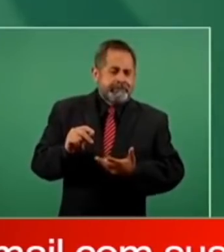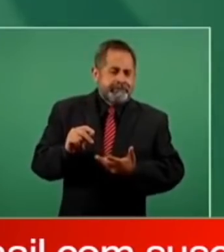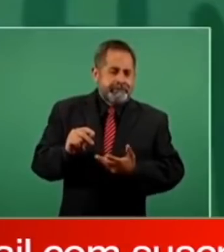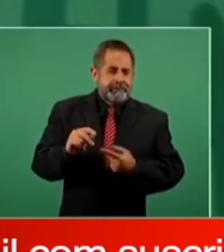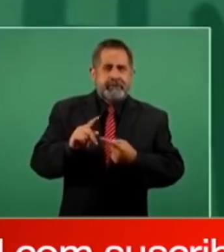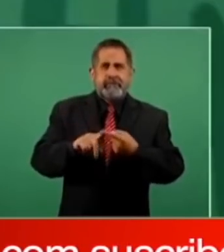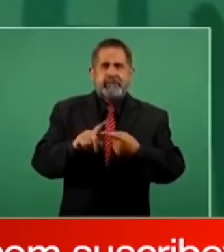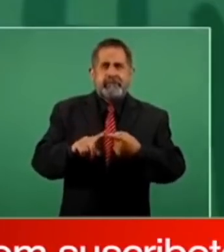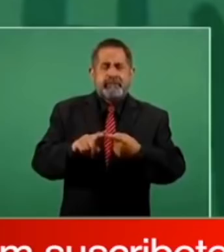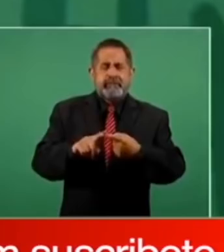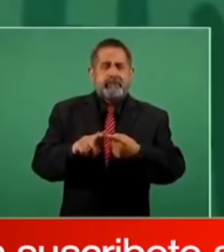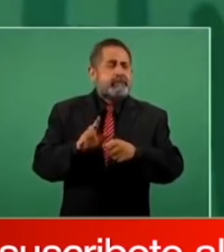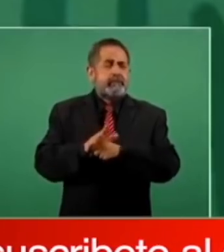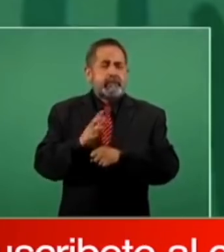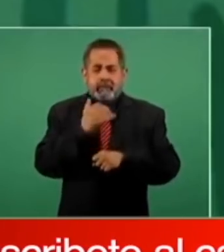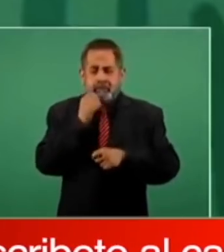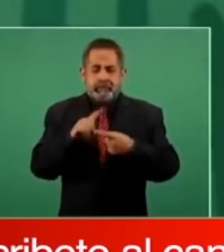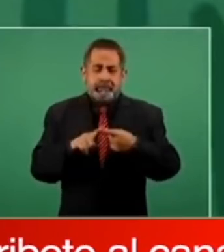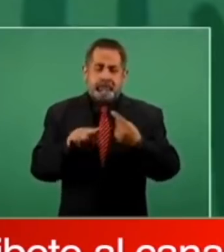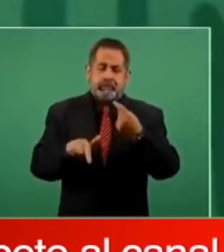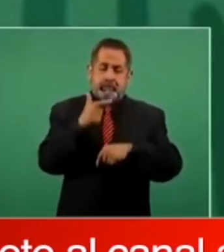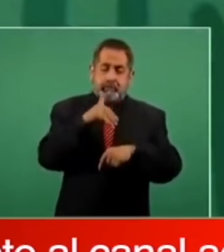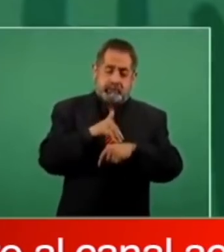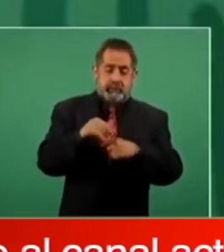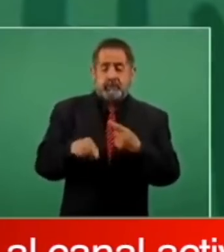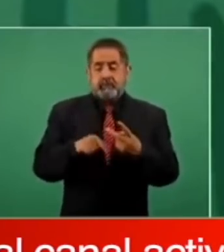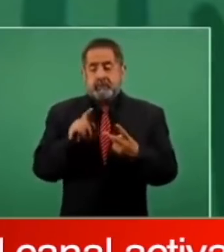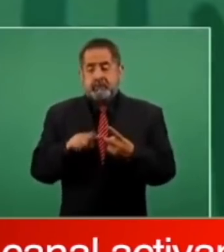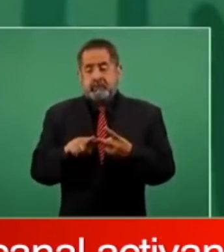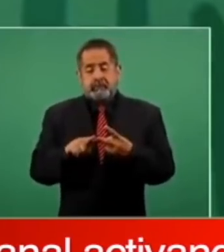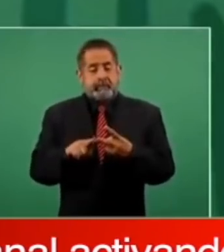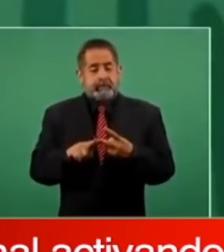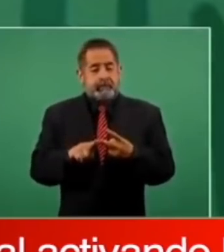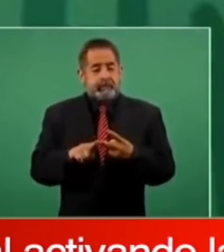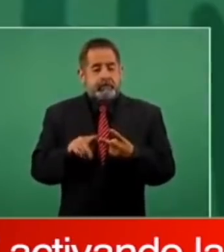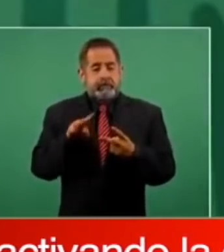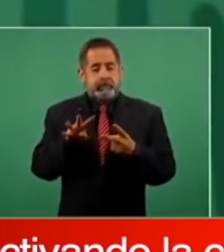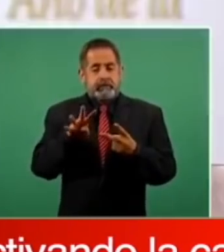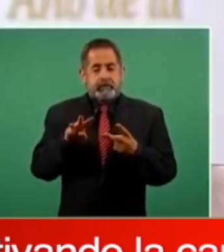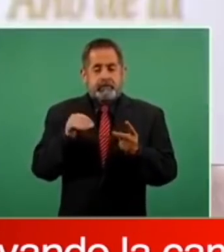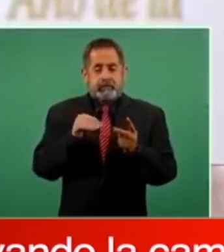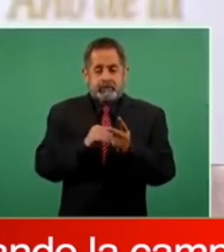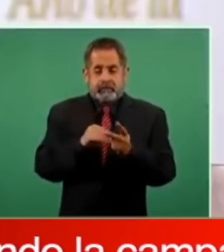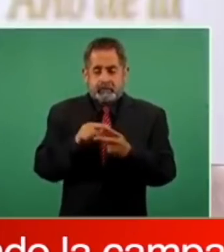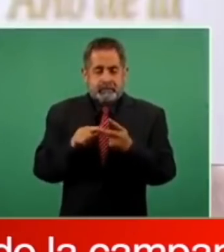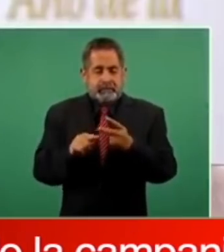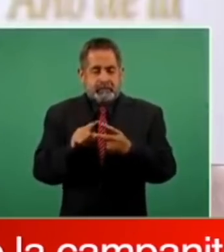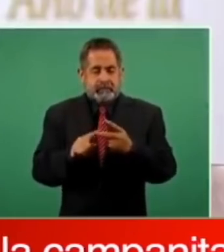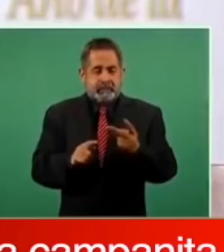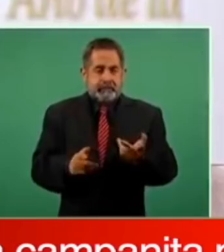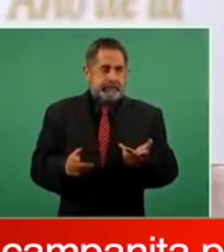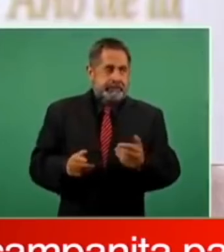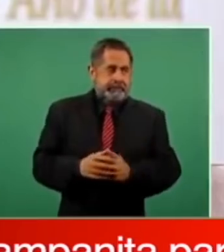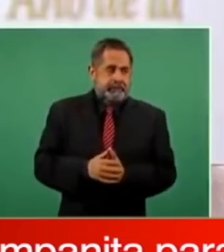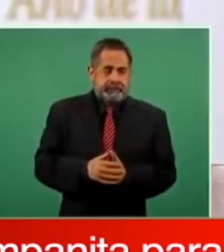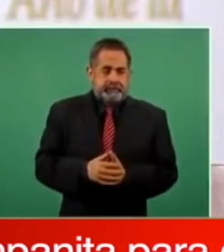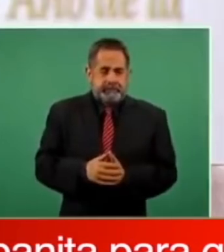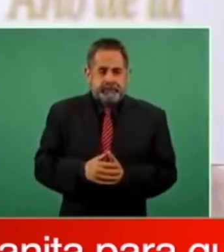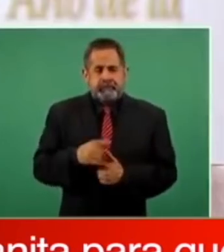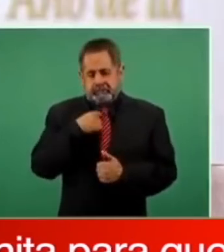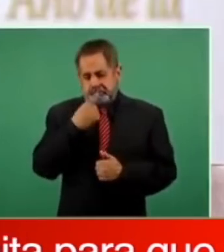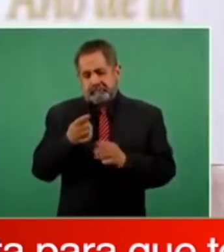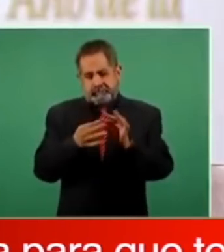una por 12 mil y la otra por 19 mil pesos. Entonces, nada más lo